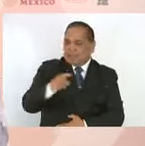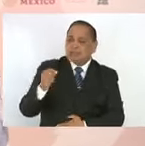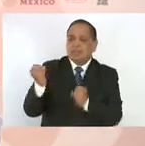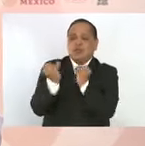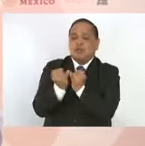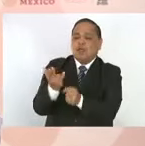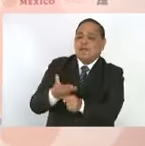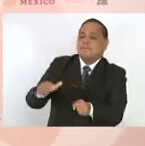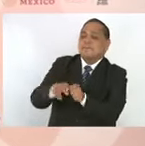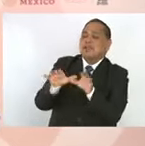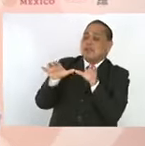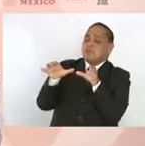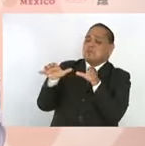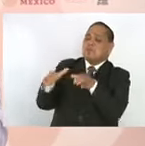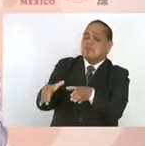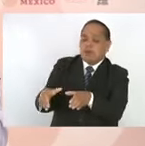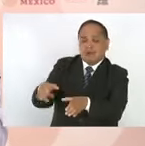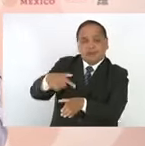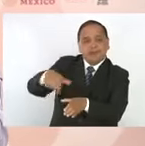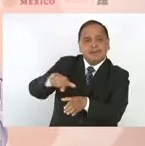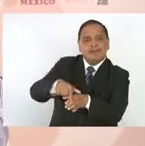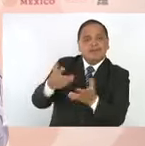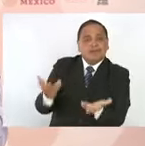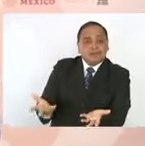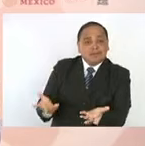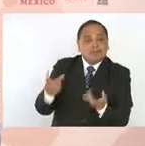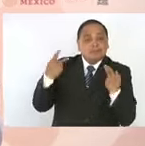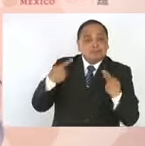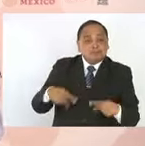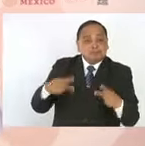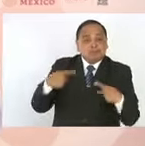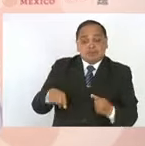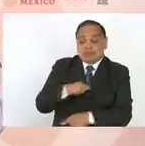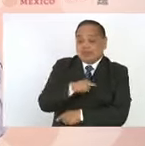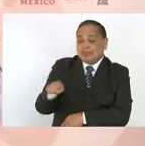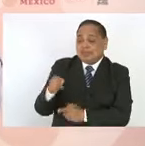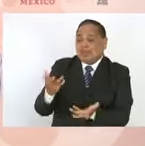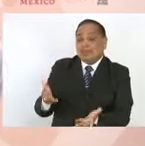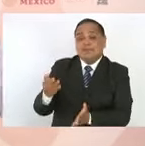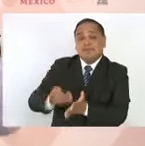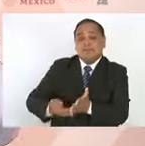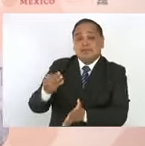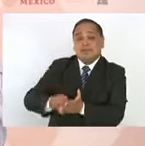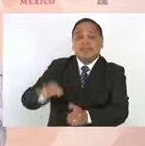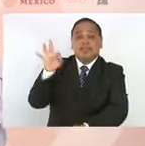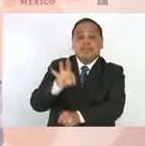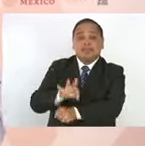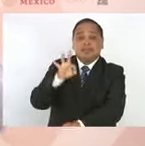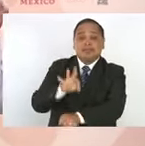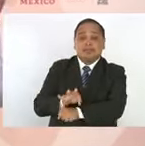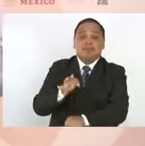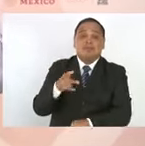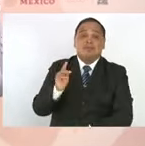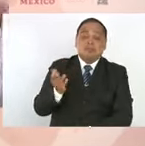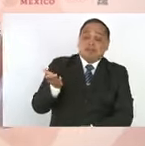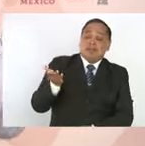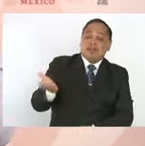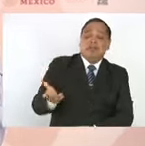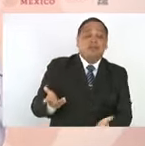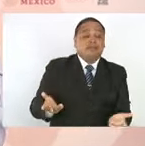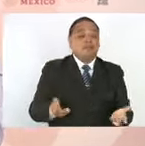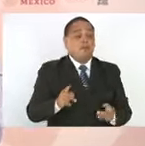pequeños hospitales comunitarios, en donde muchas veces su llegada significó la primera vez que había ahí un